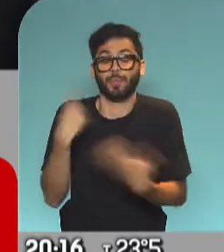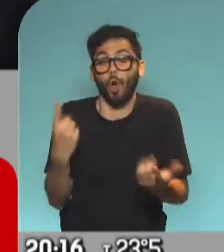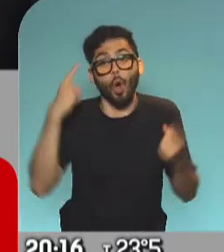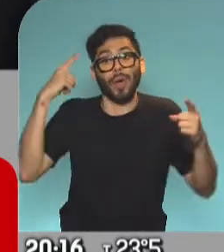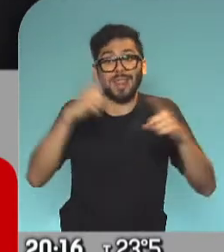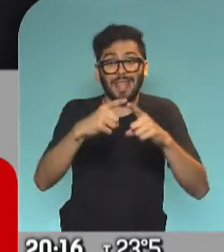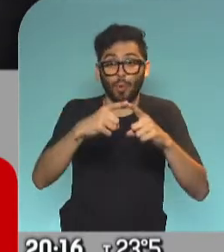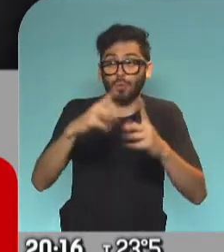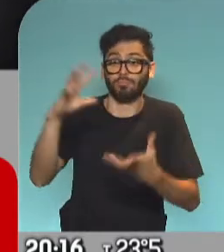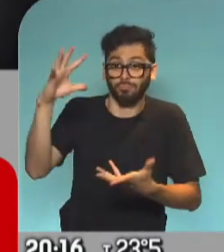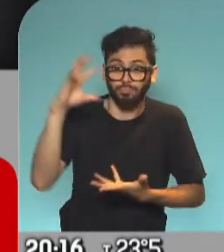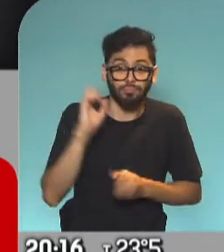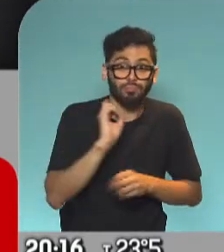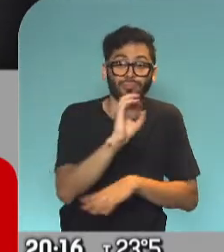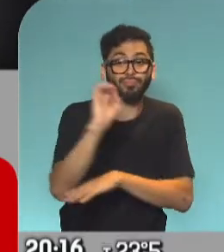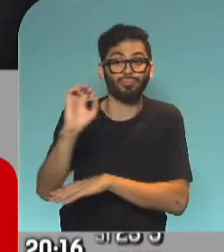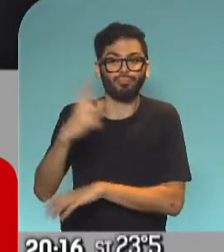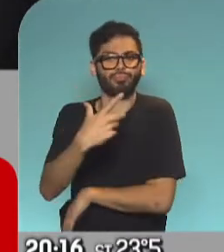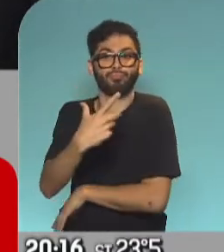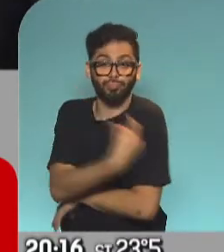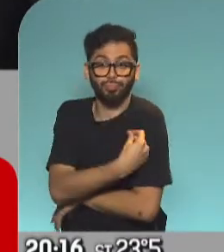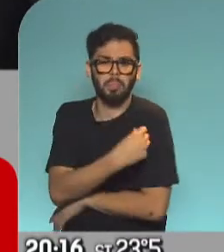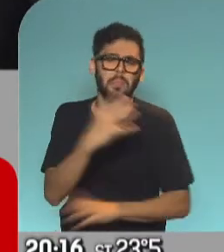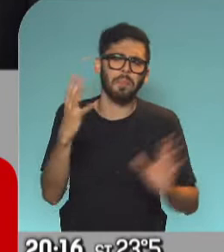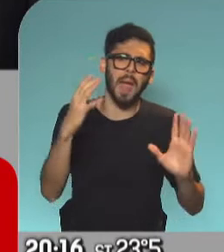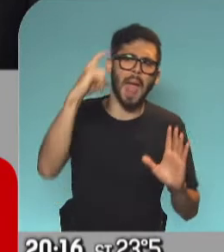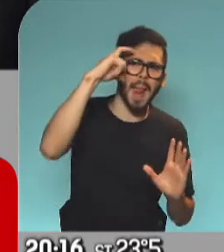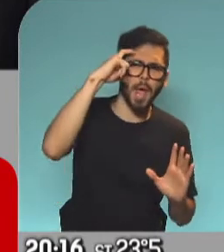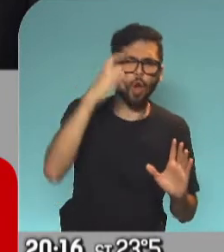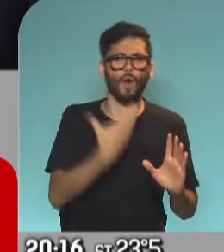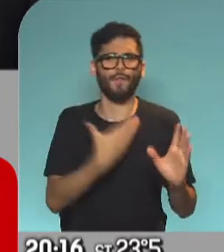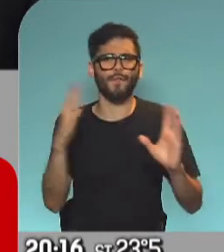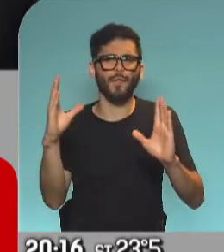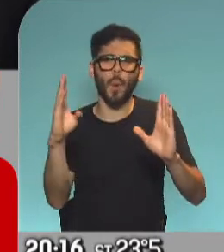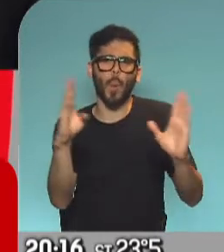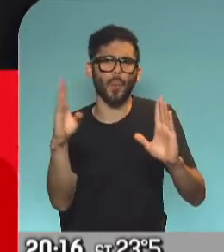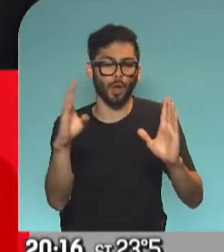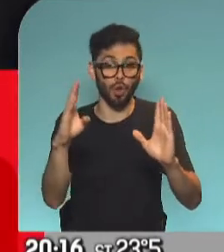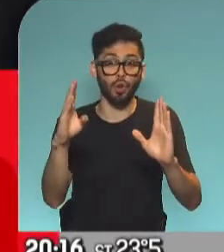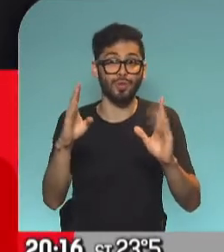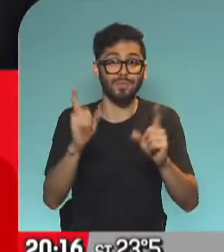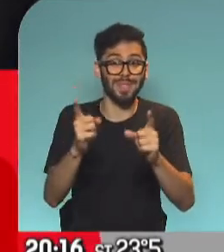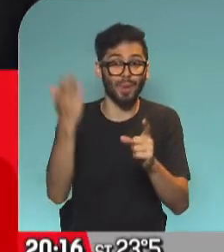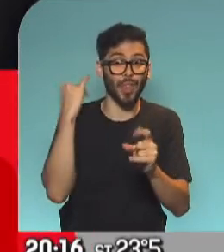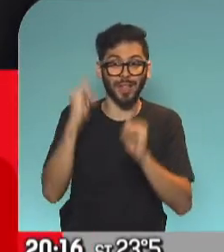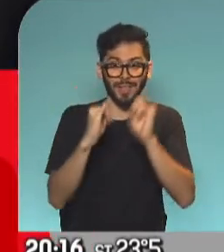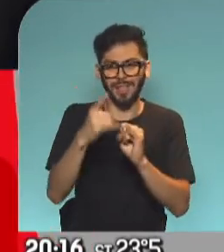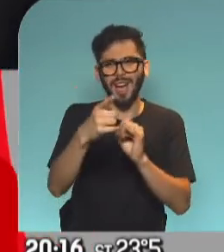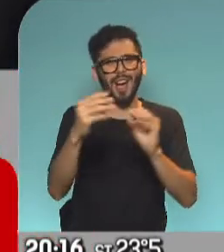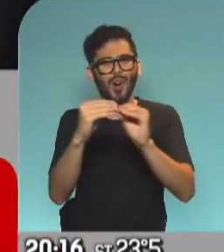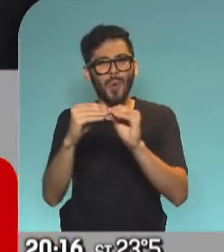estar vacunando activamente entre enero y febrero, detrás de ese objetivo que le decía recién a su